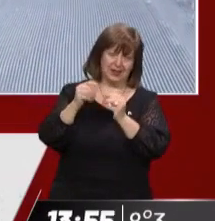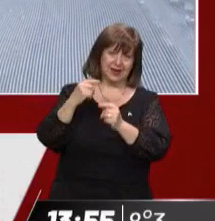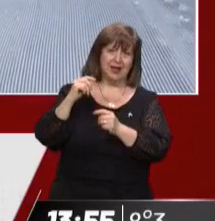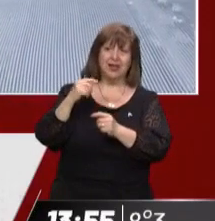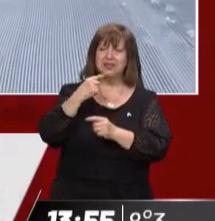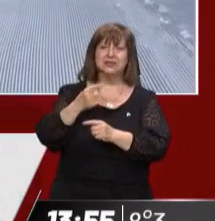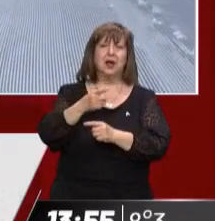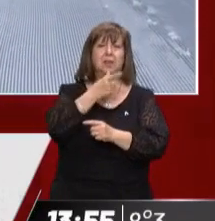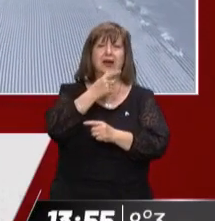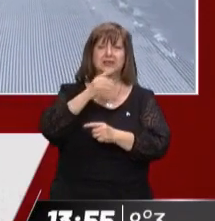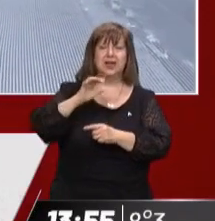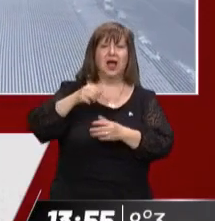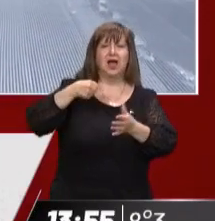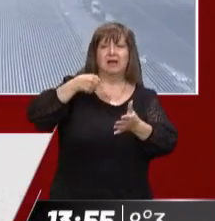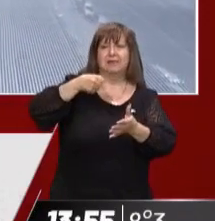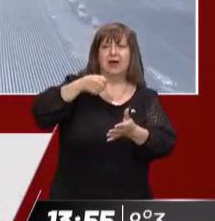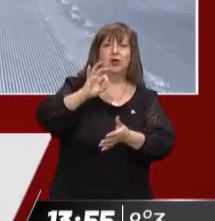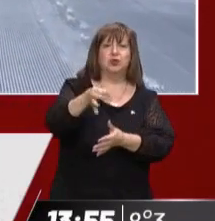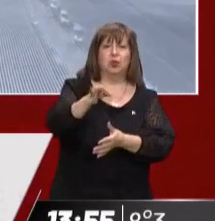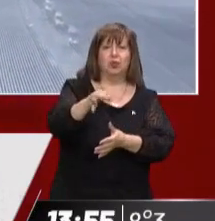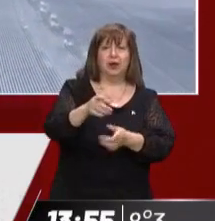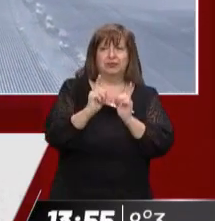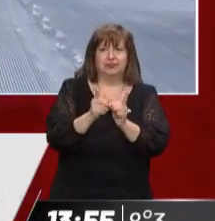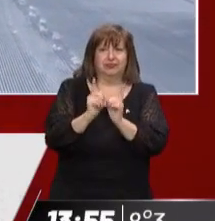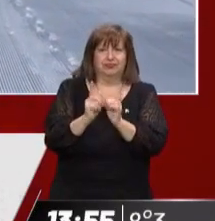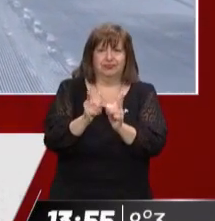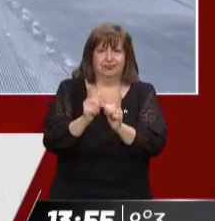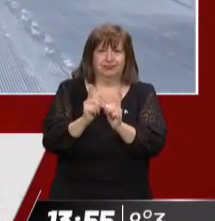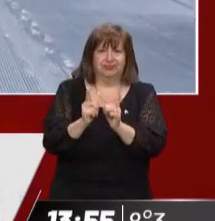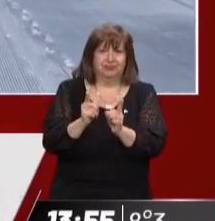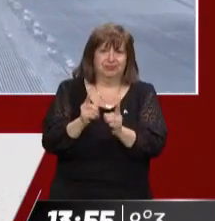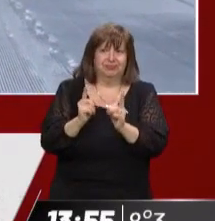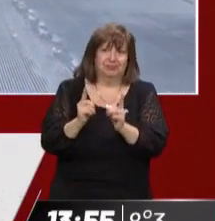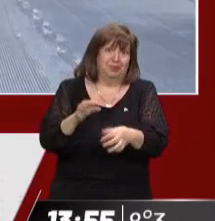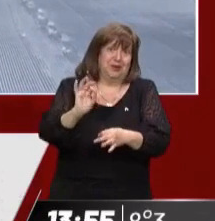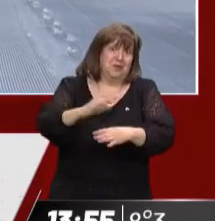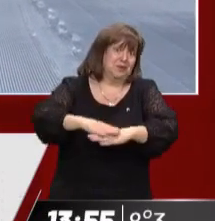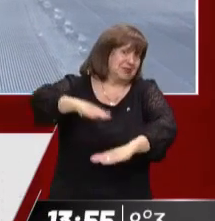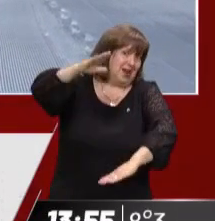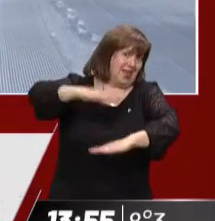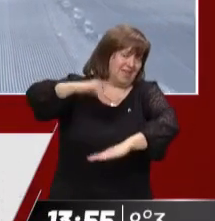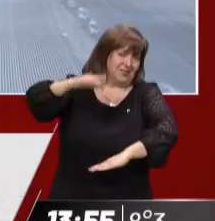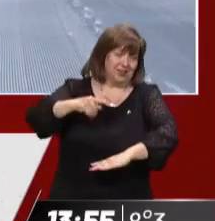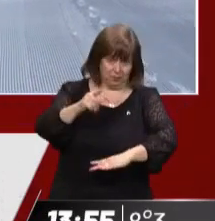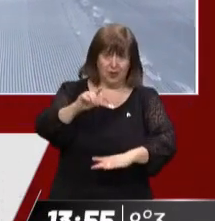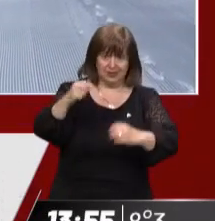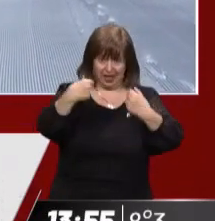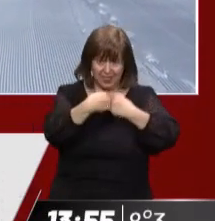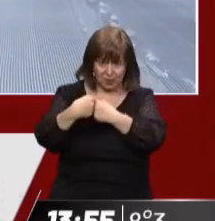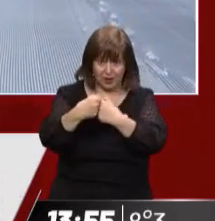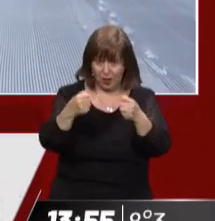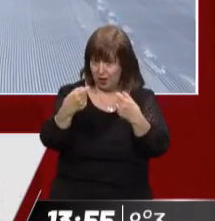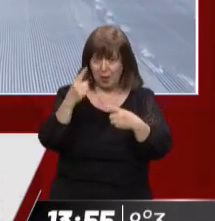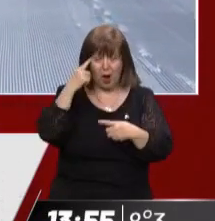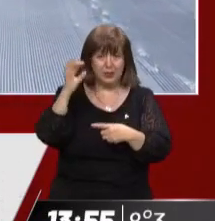hasta octubre. ¿Coincidís con esto, que se alarga la temporada allí en el Azufre, que va a haber buena nieve para el deporte, para el esquí?